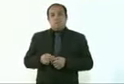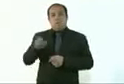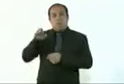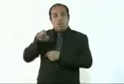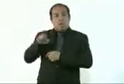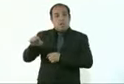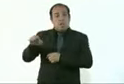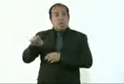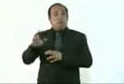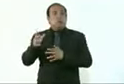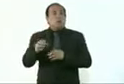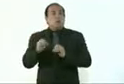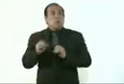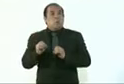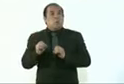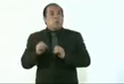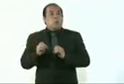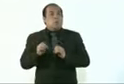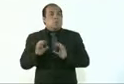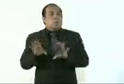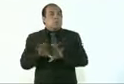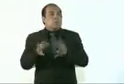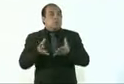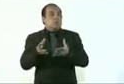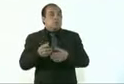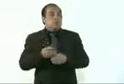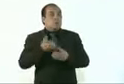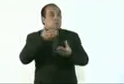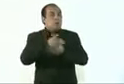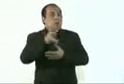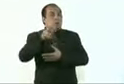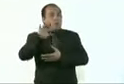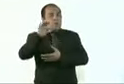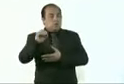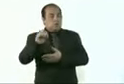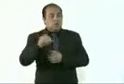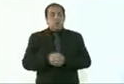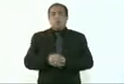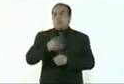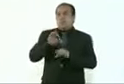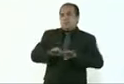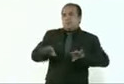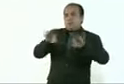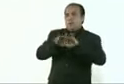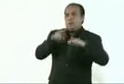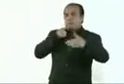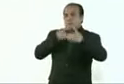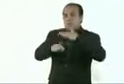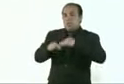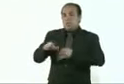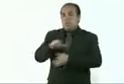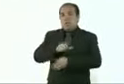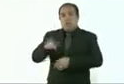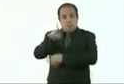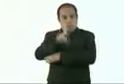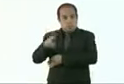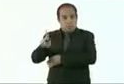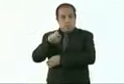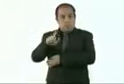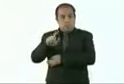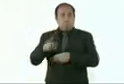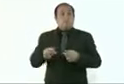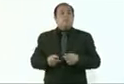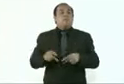Profeco? Sí, aquí lo que es muy importante es la denuncia ciudadana, porque además también la Agencia de Protección